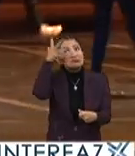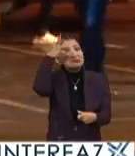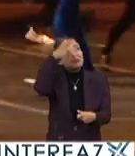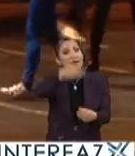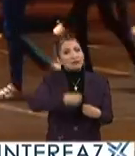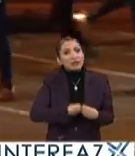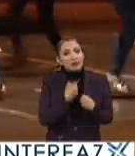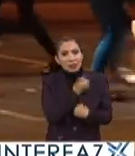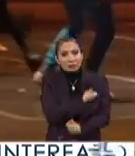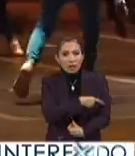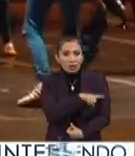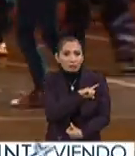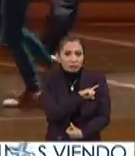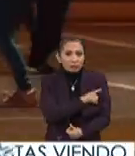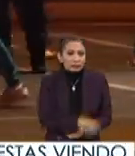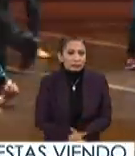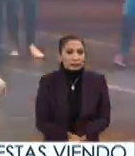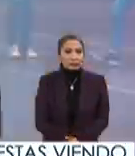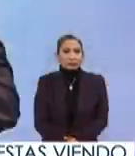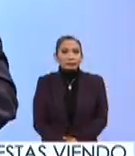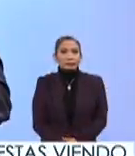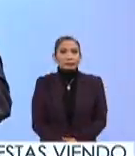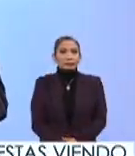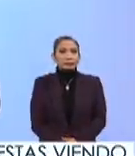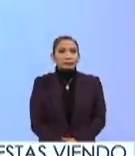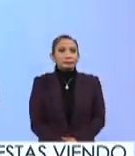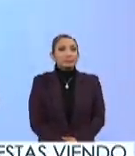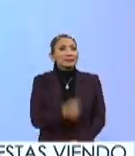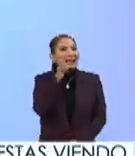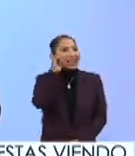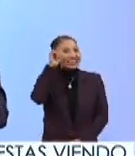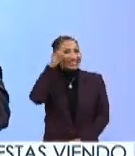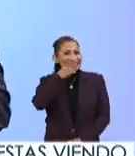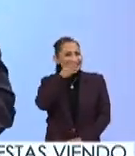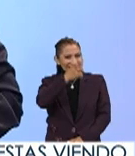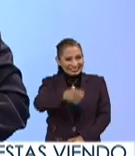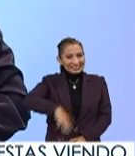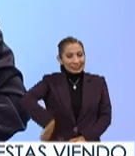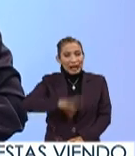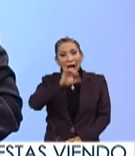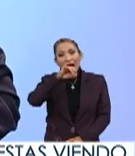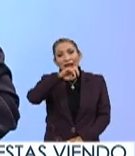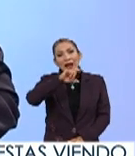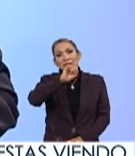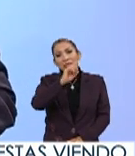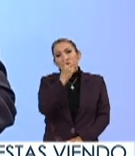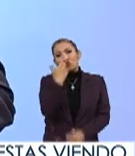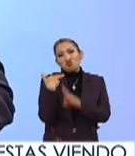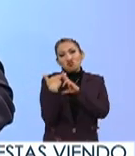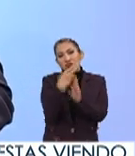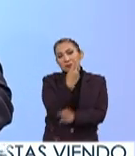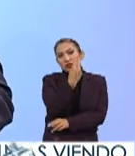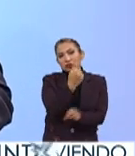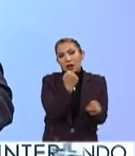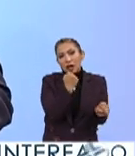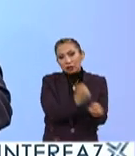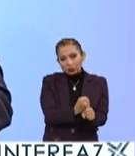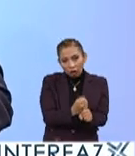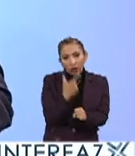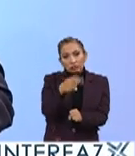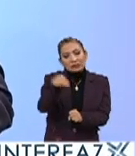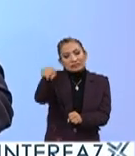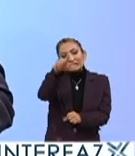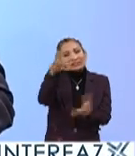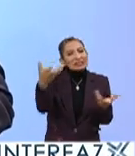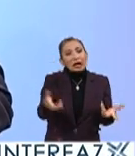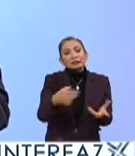posibilidad de una vida saludable. Y ayer lo adelantamos, el Canal 22 cumplió 25 años de